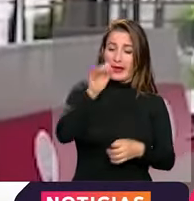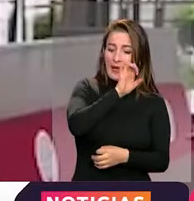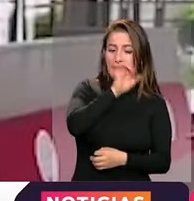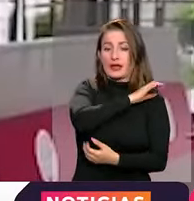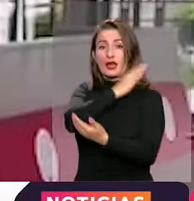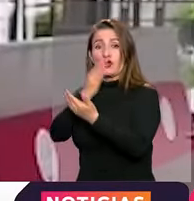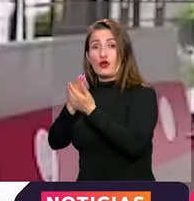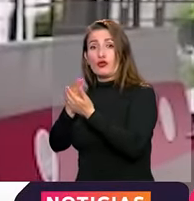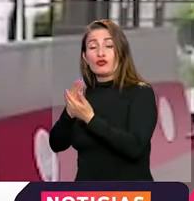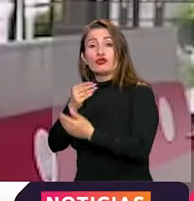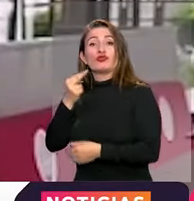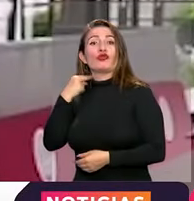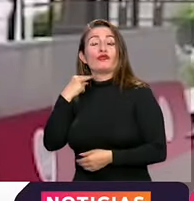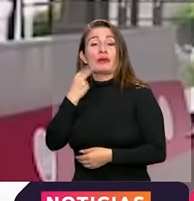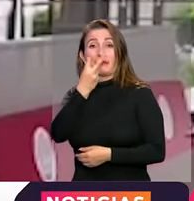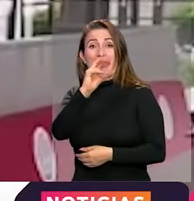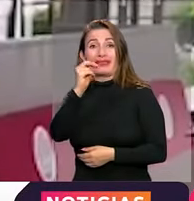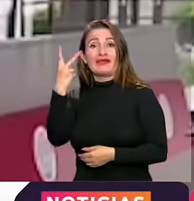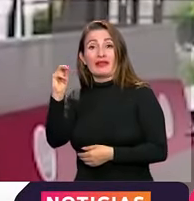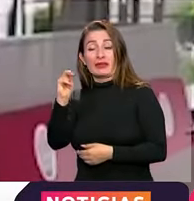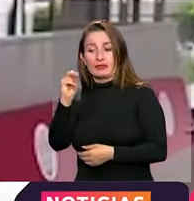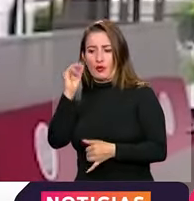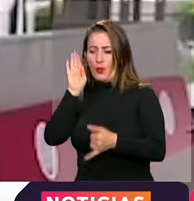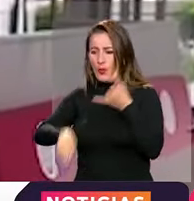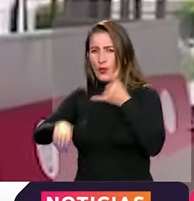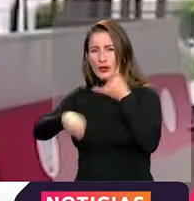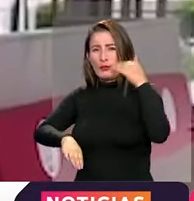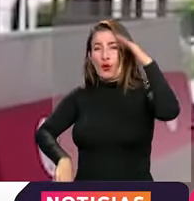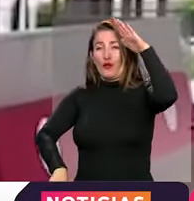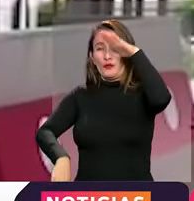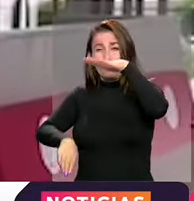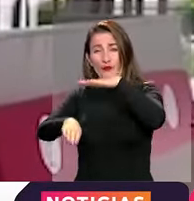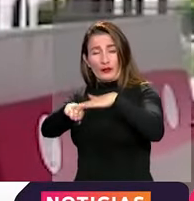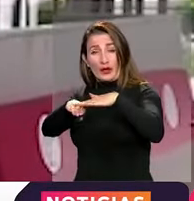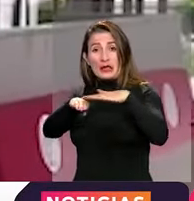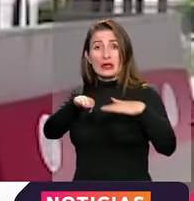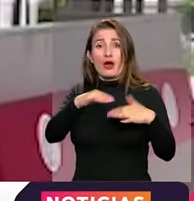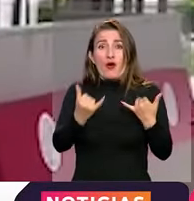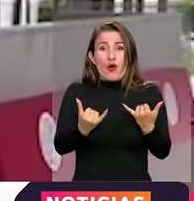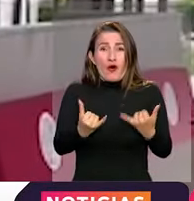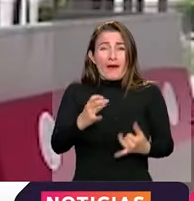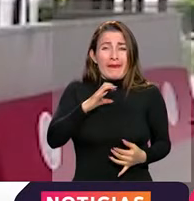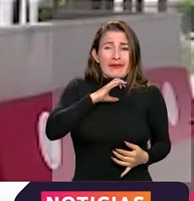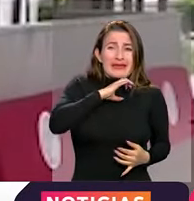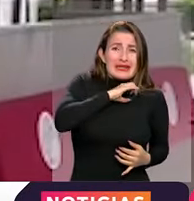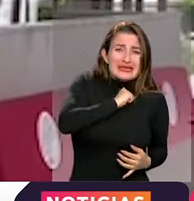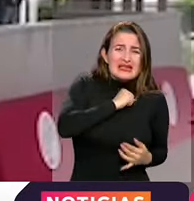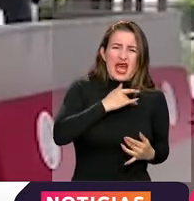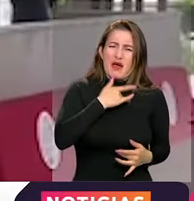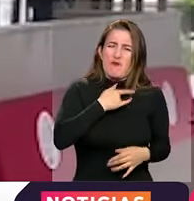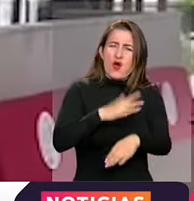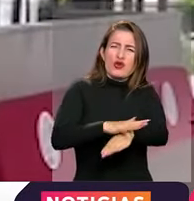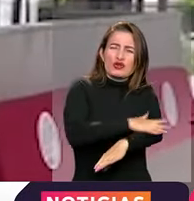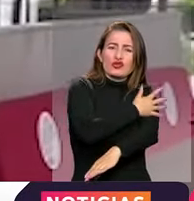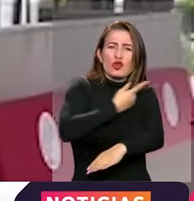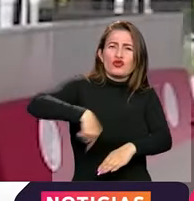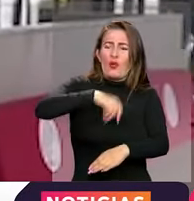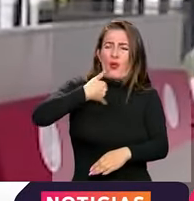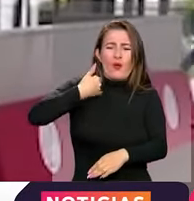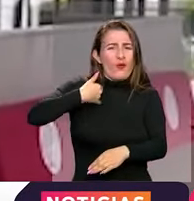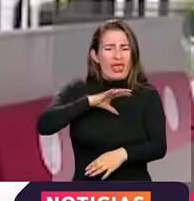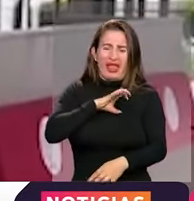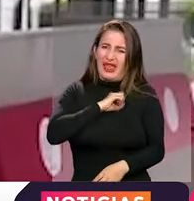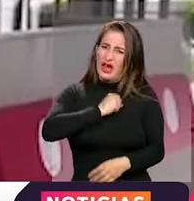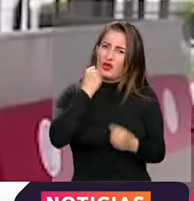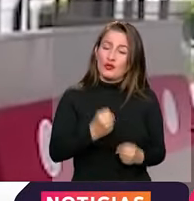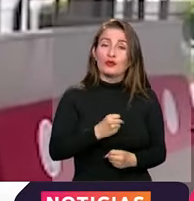del 2020, pasó al último lugar. Y hoy, la tristeza es la emoción predominante en nuestros jóvenes,